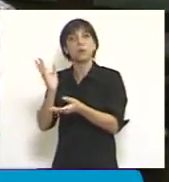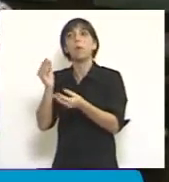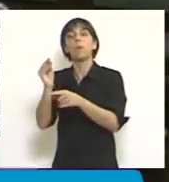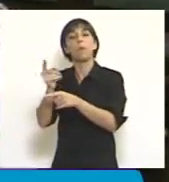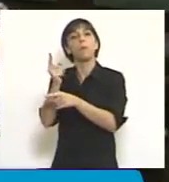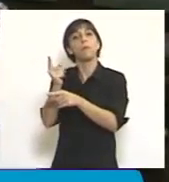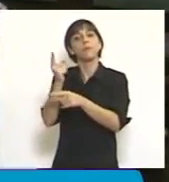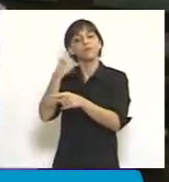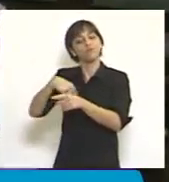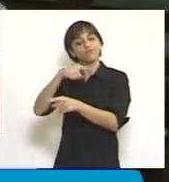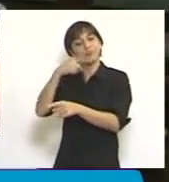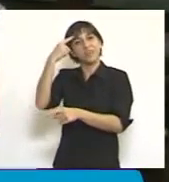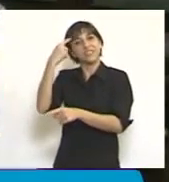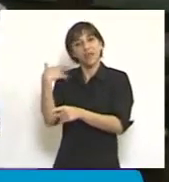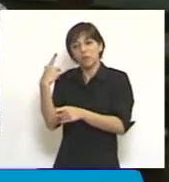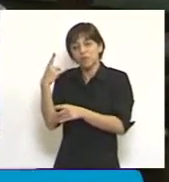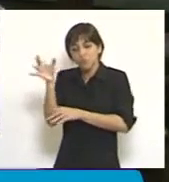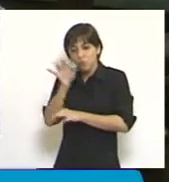la Magistratura.